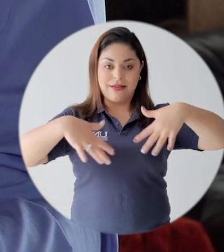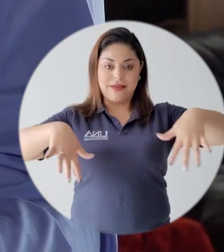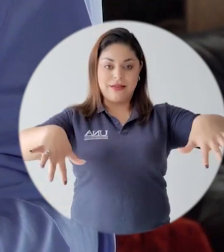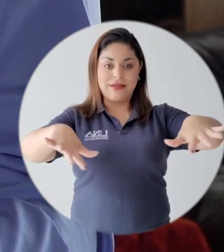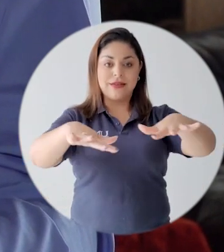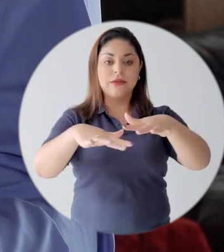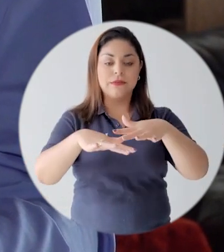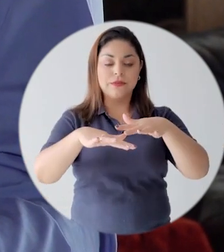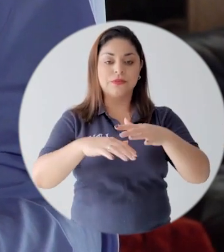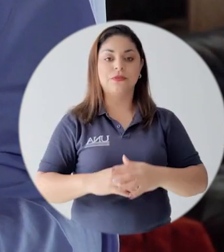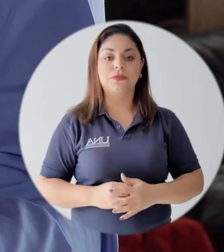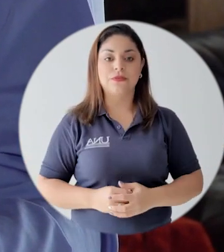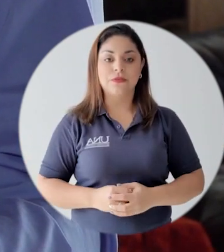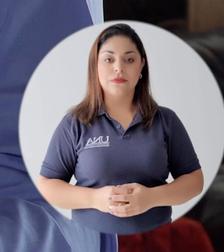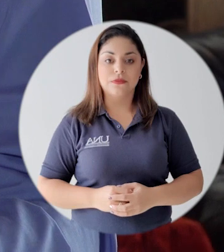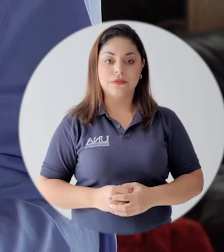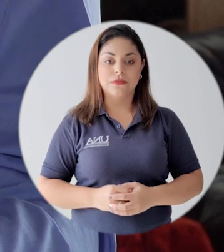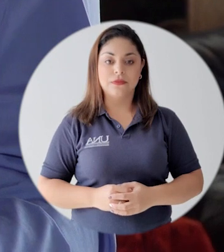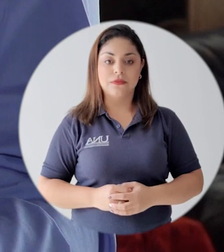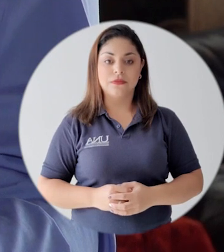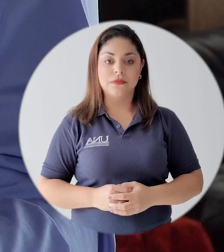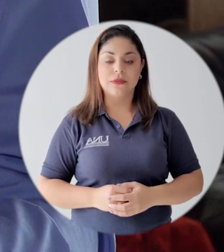regional.